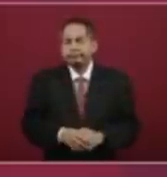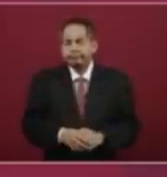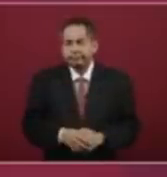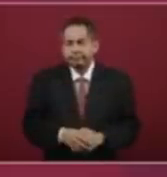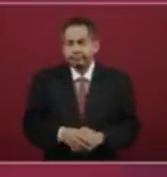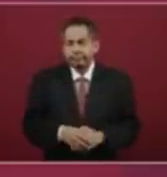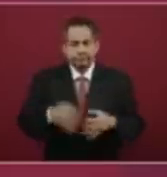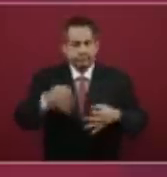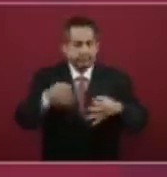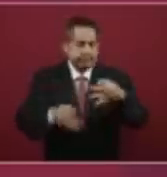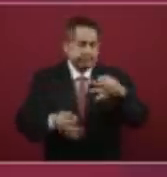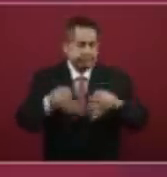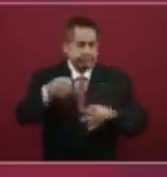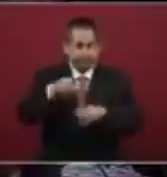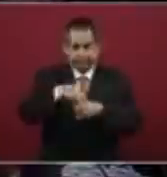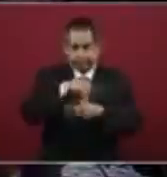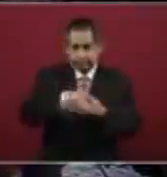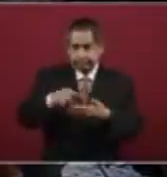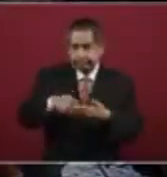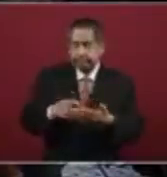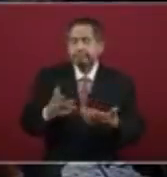el Tribunal Electoral?